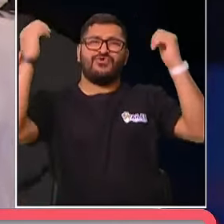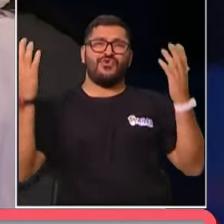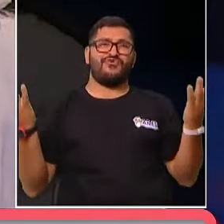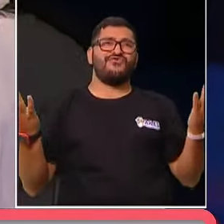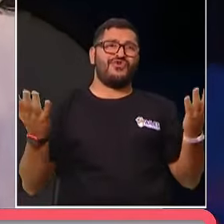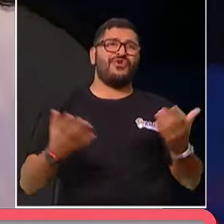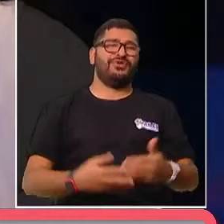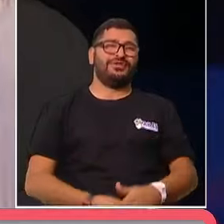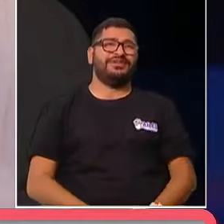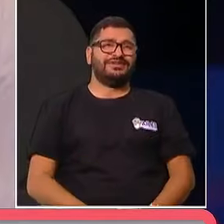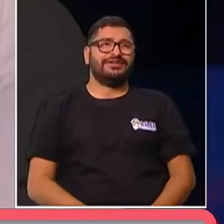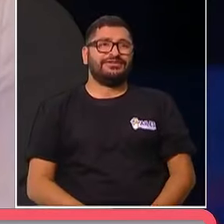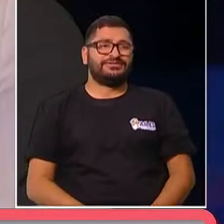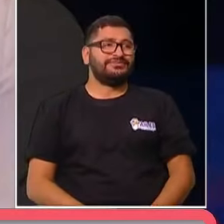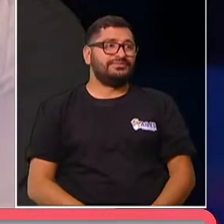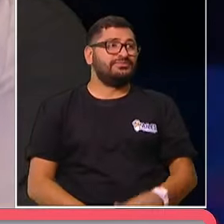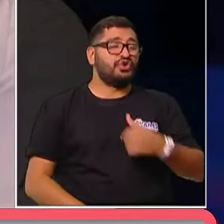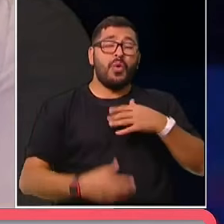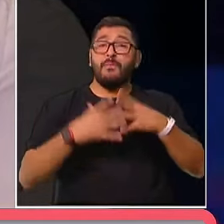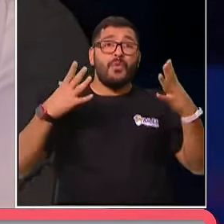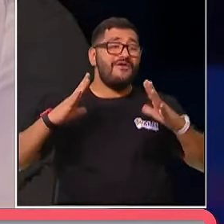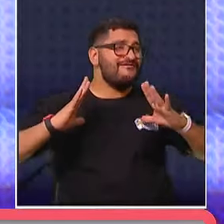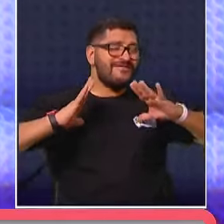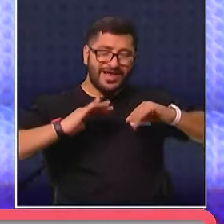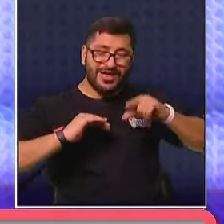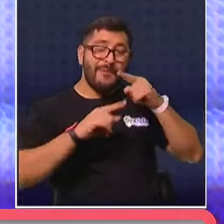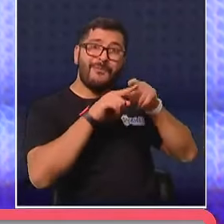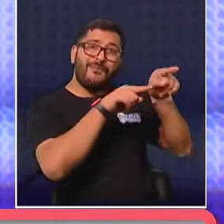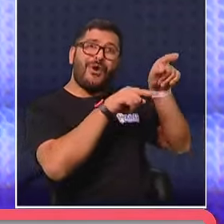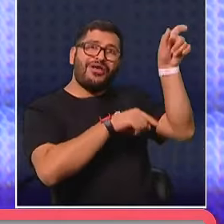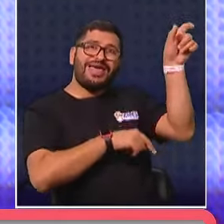Estoy tan feliz por ella que no lo puedo explicar también.